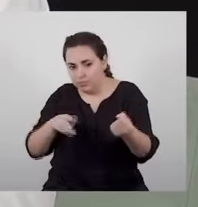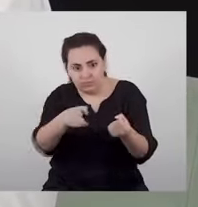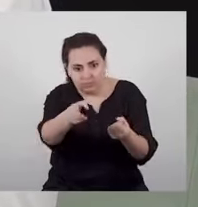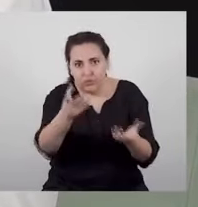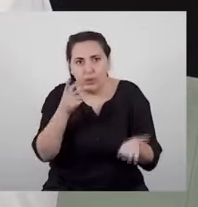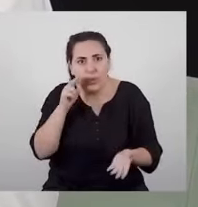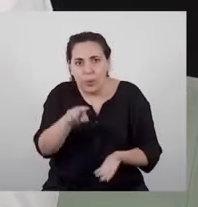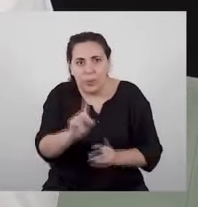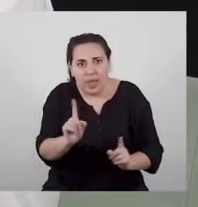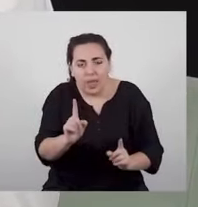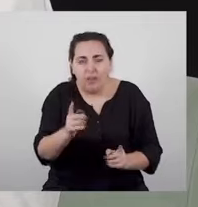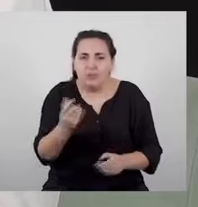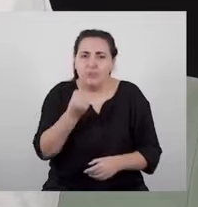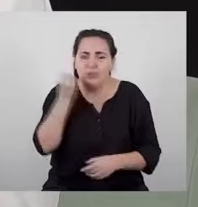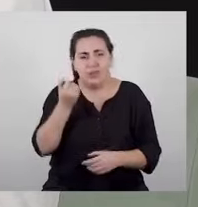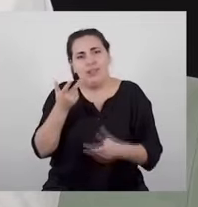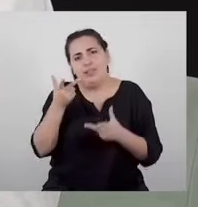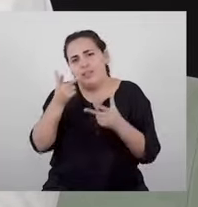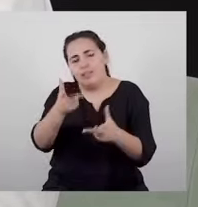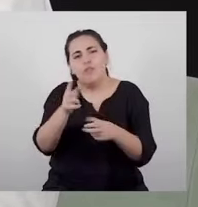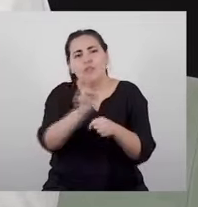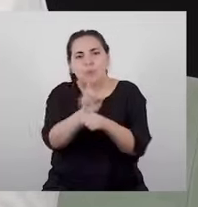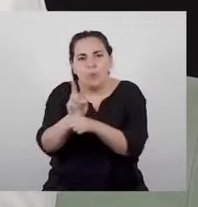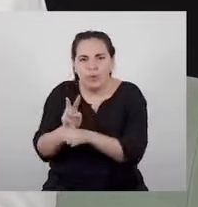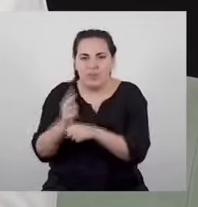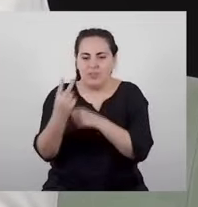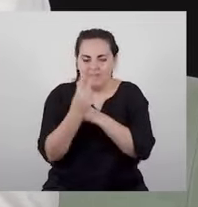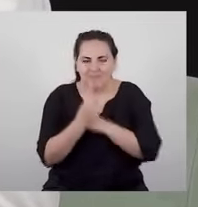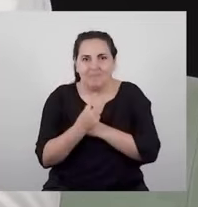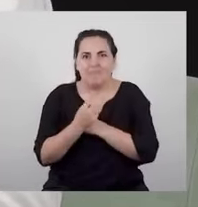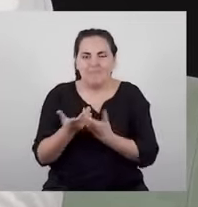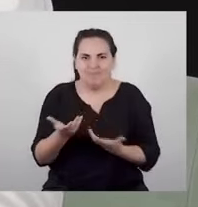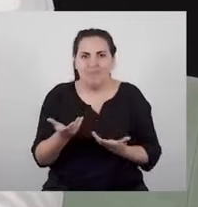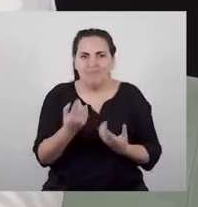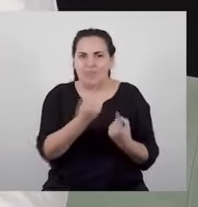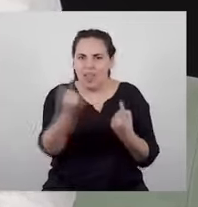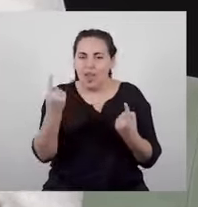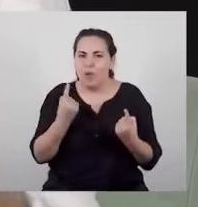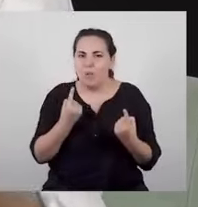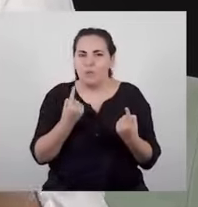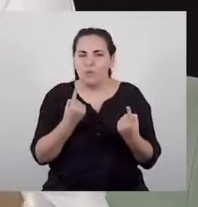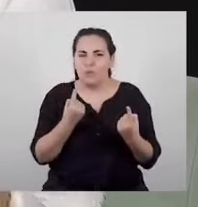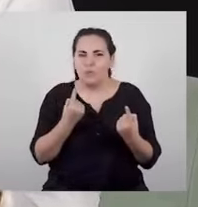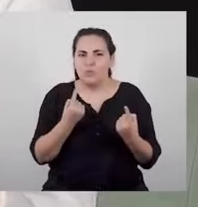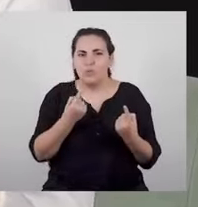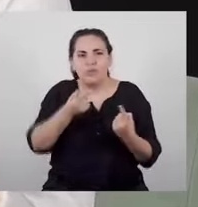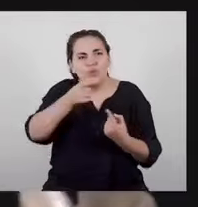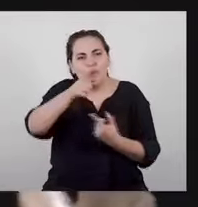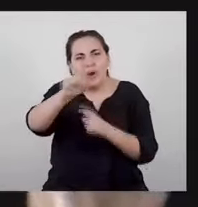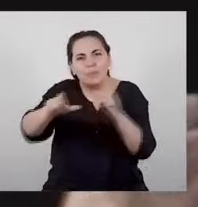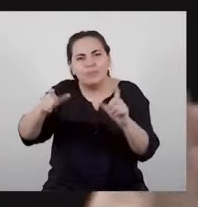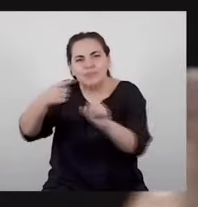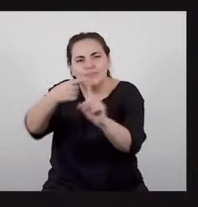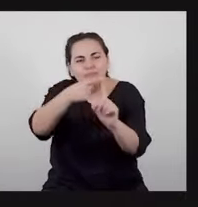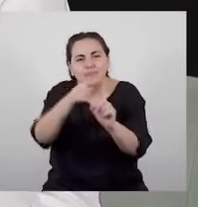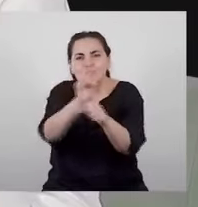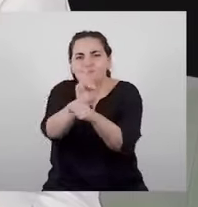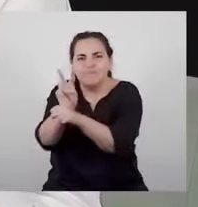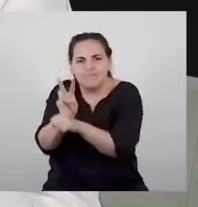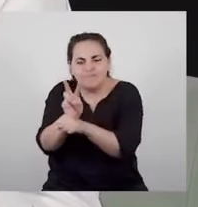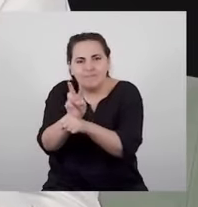cuide que se cuide a sí misma a sí mismo y cuide a los suyos y que sea